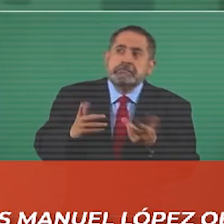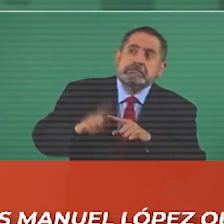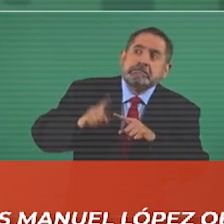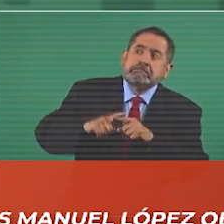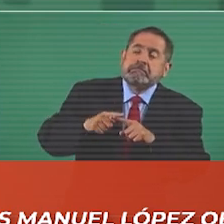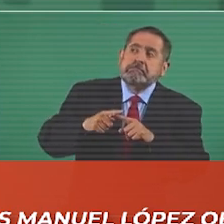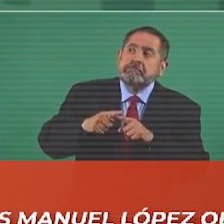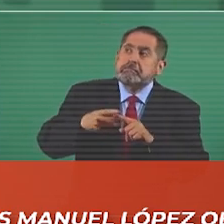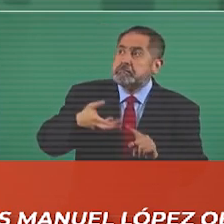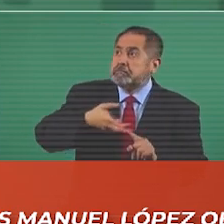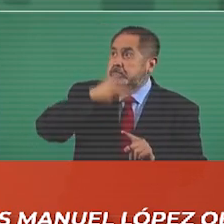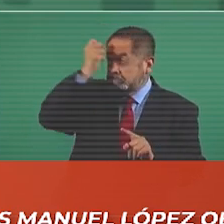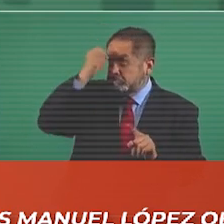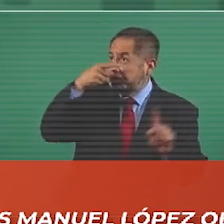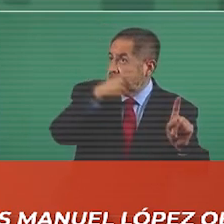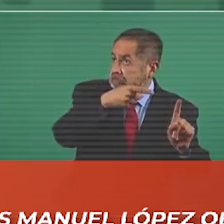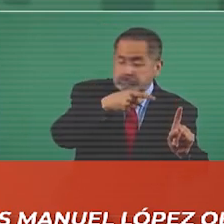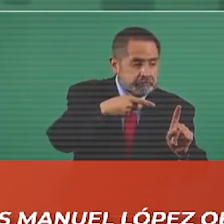el dedo,